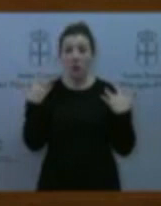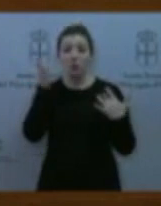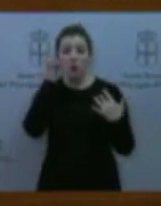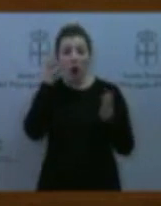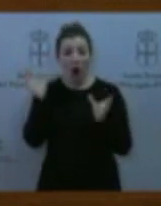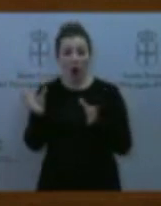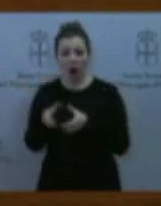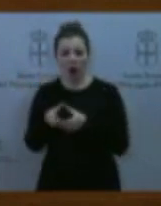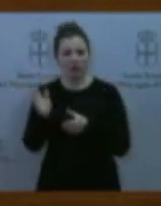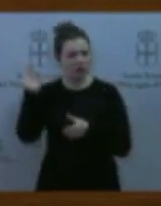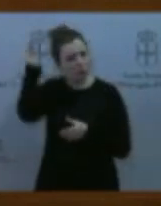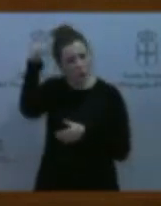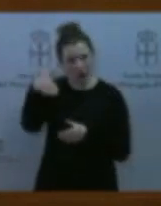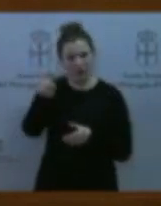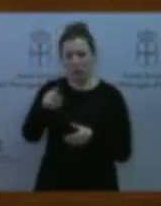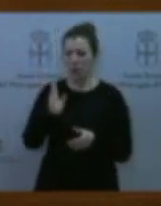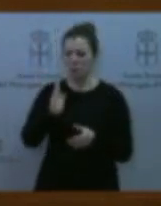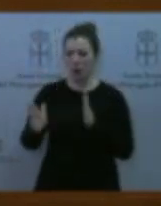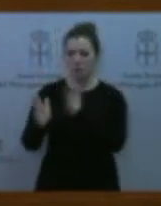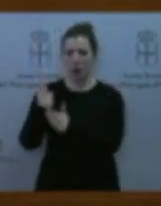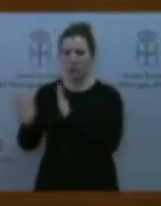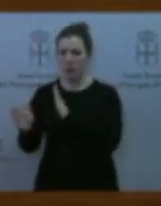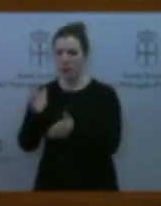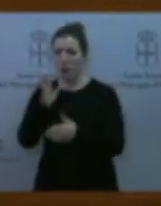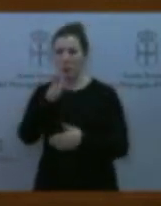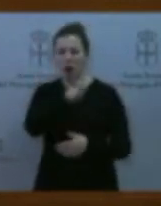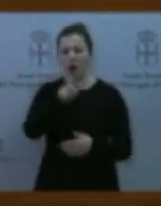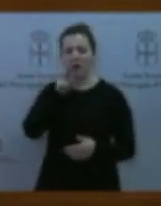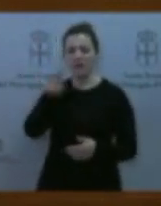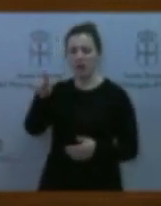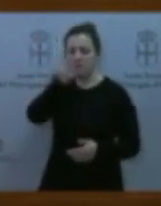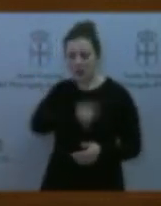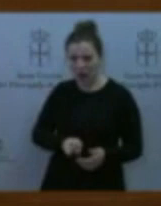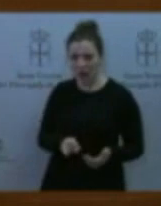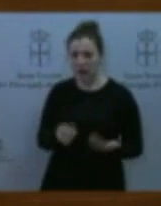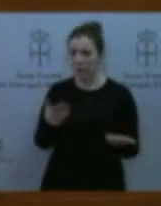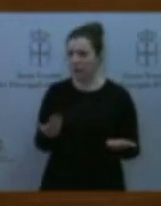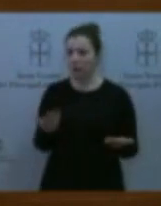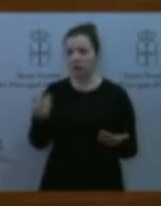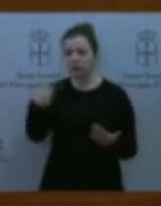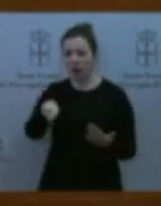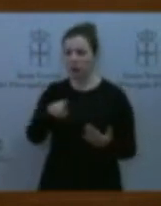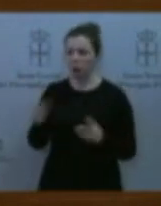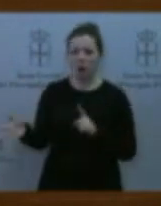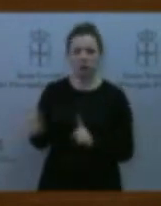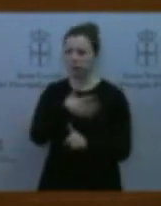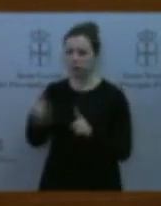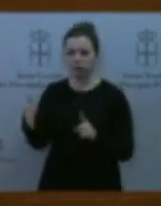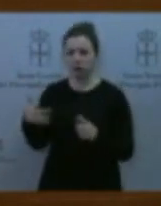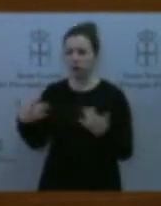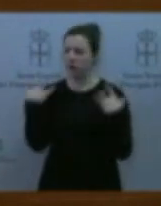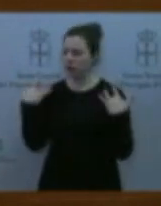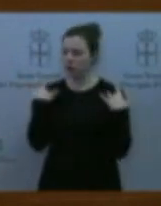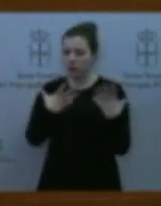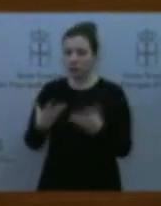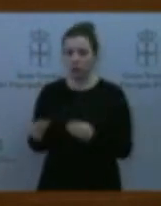vistas como inmorales y por ello recibieron un trato especialmente violento y cruel. Por ello, con esta ley